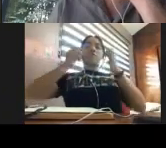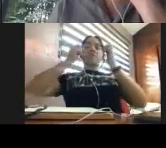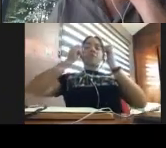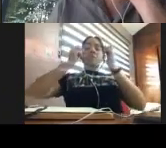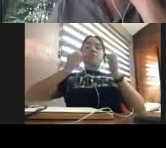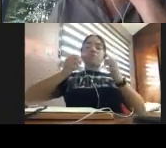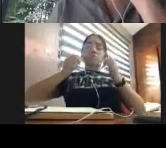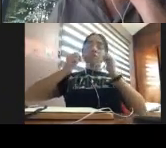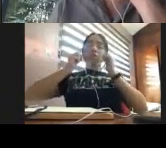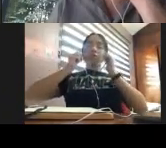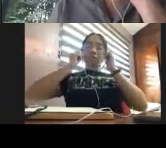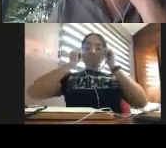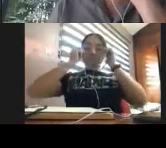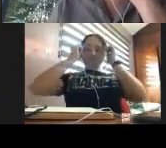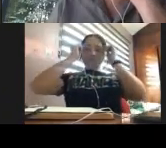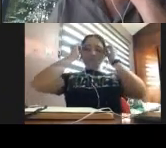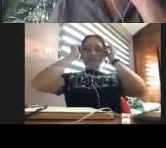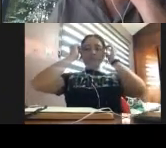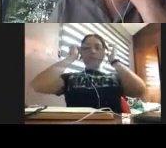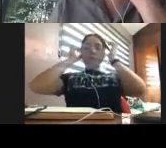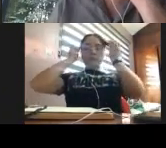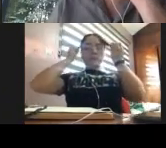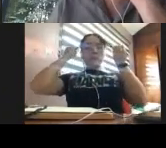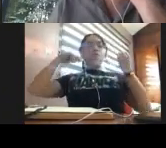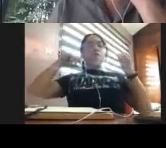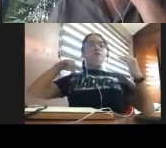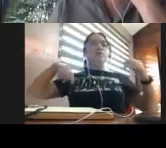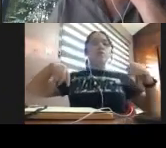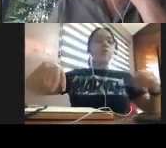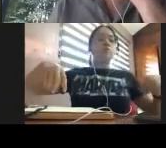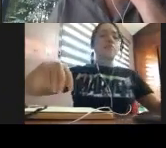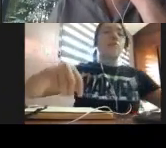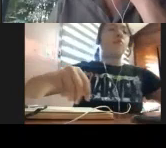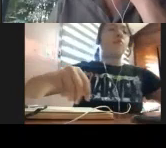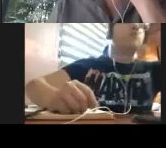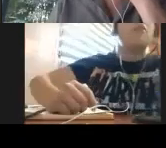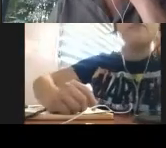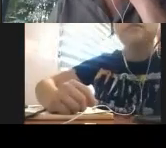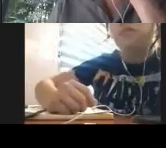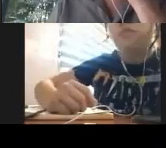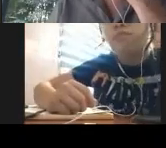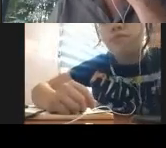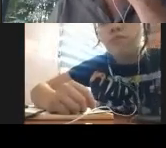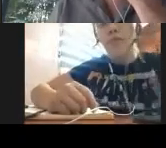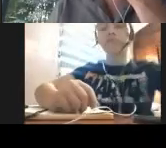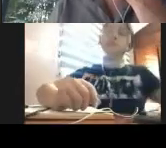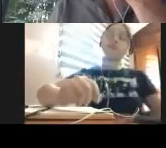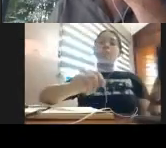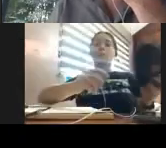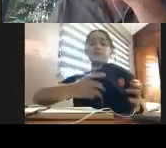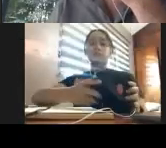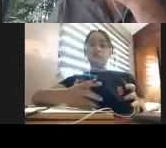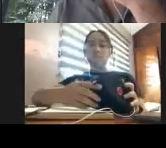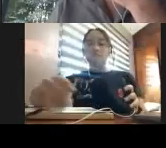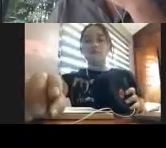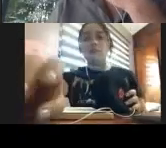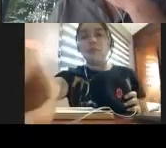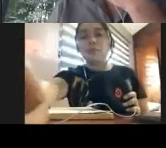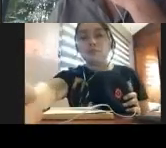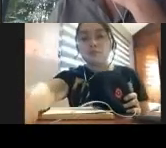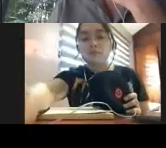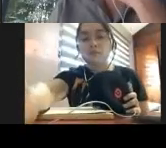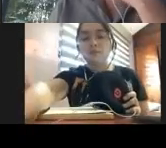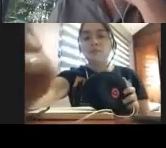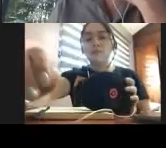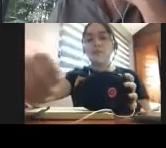¿por qué del este? Porque los vientos dominantes vienen del este. Acuérdense que el mar a ustedes les va a tocar del este.